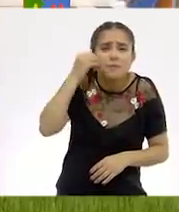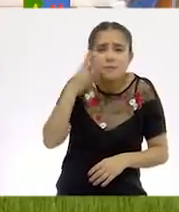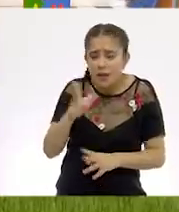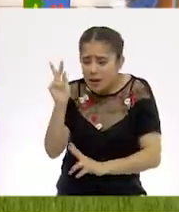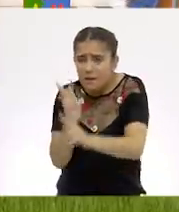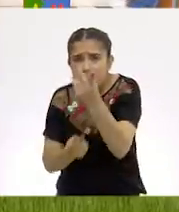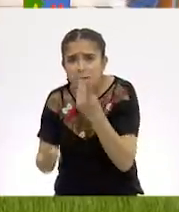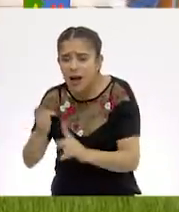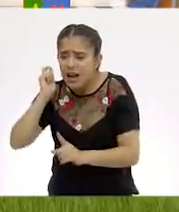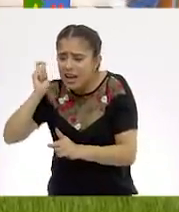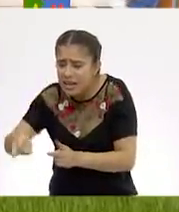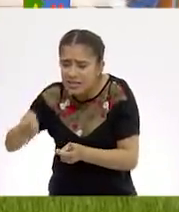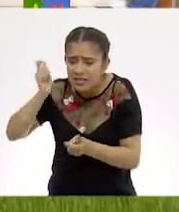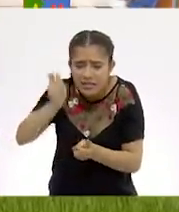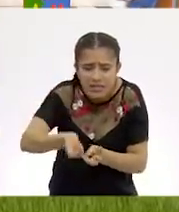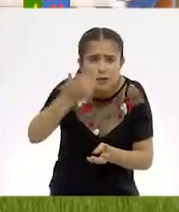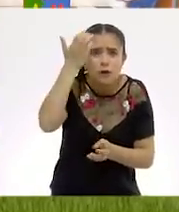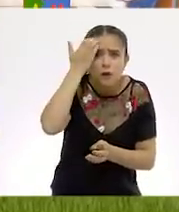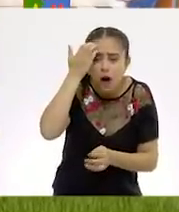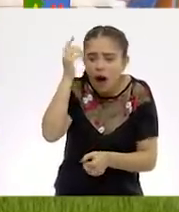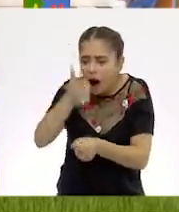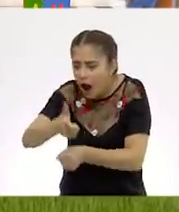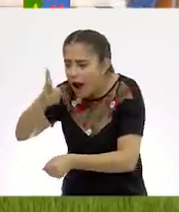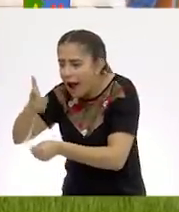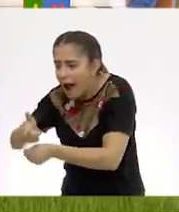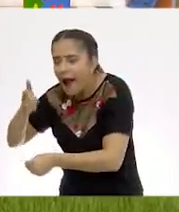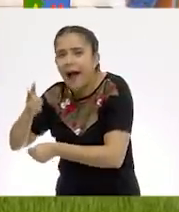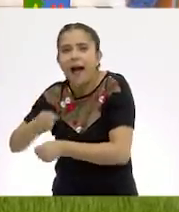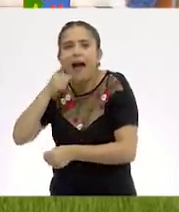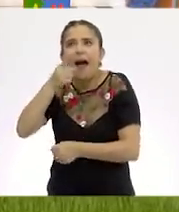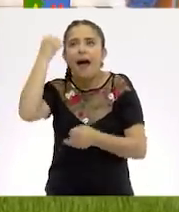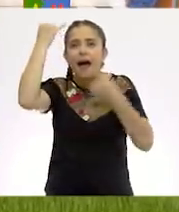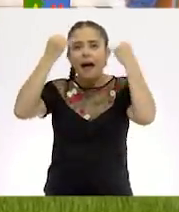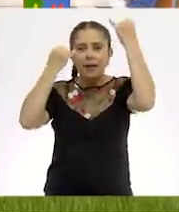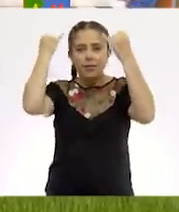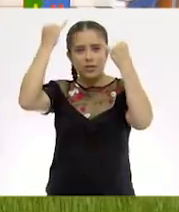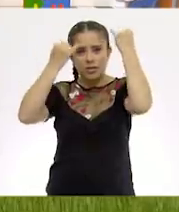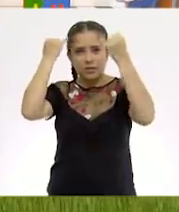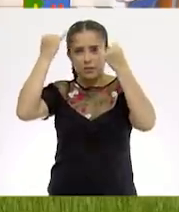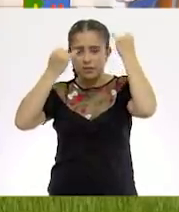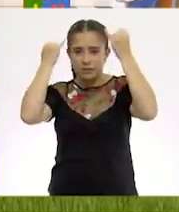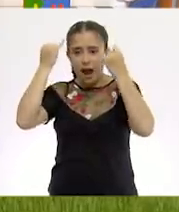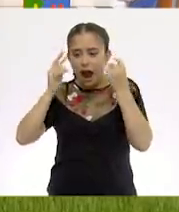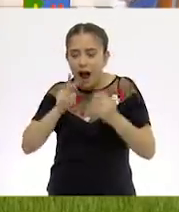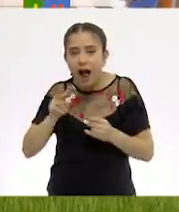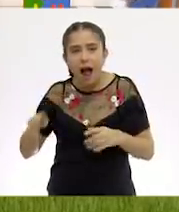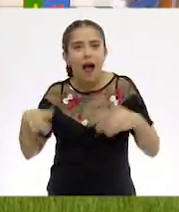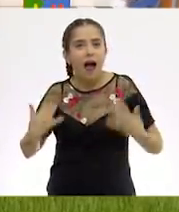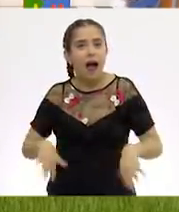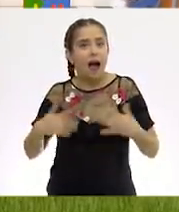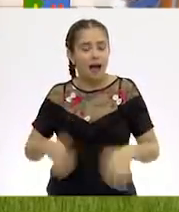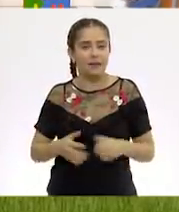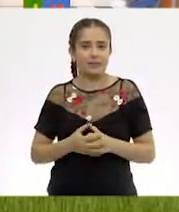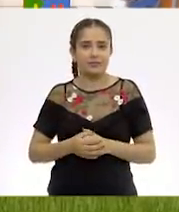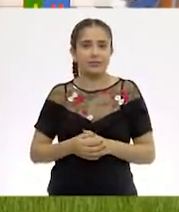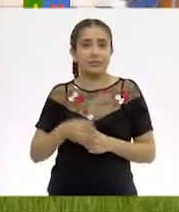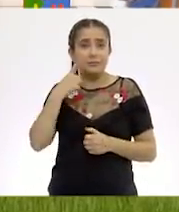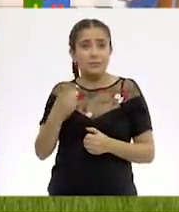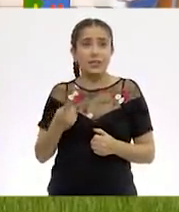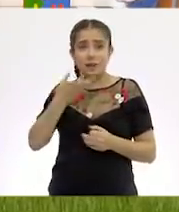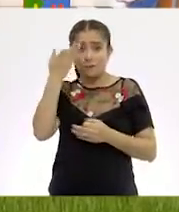flores y sus nombres, más fácil las podemos imaginar, como por ejemplo ahorita en el salón. Imagínate, profe Danis. Mira, Lleno